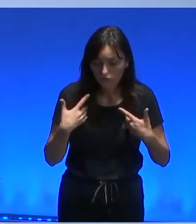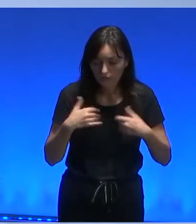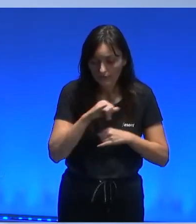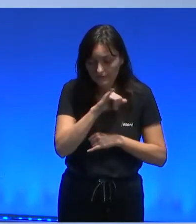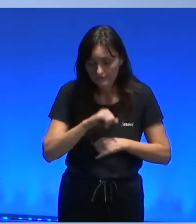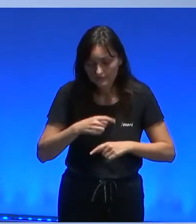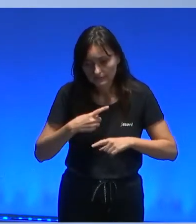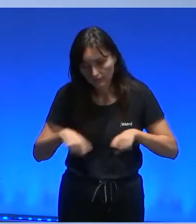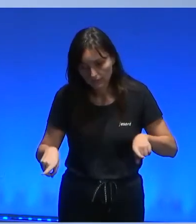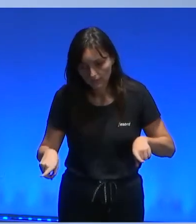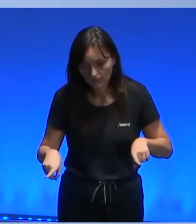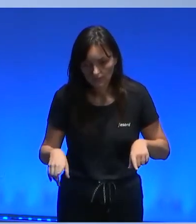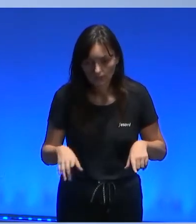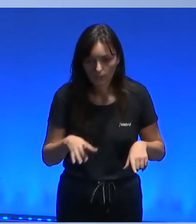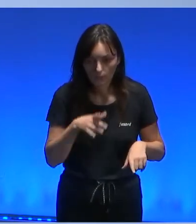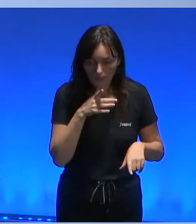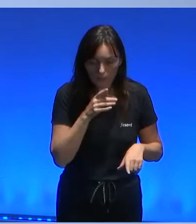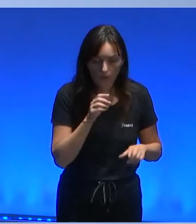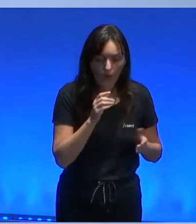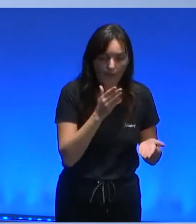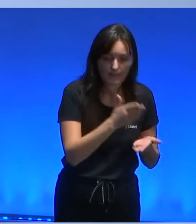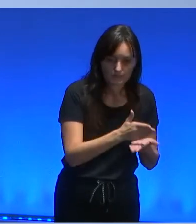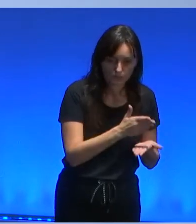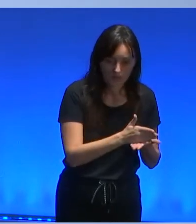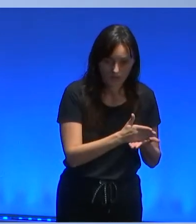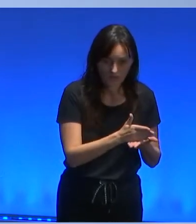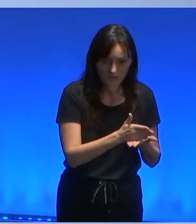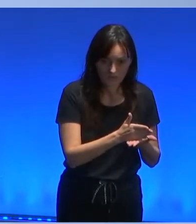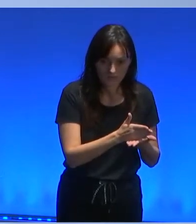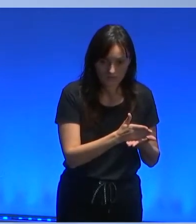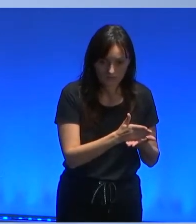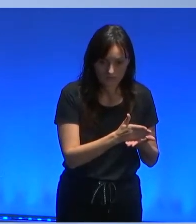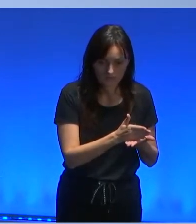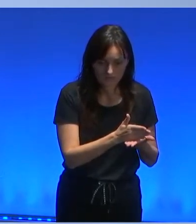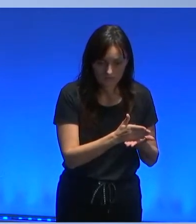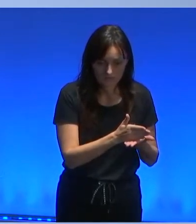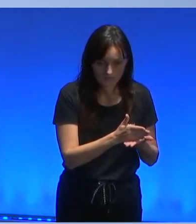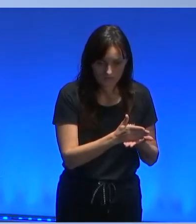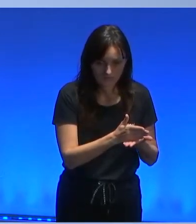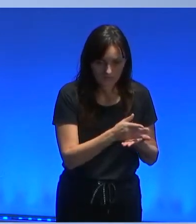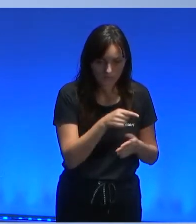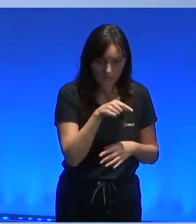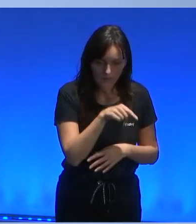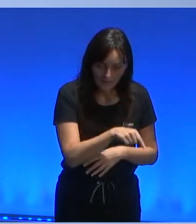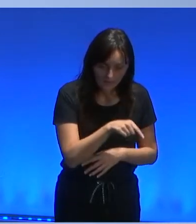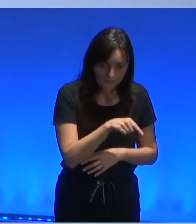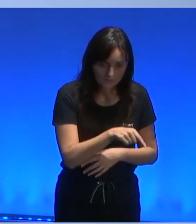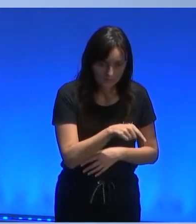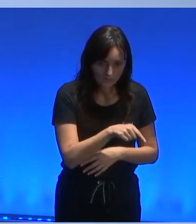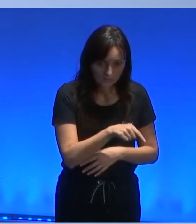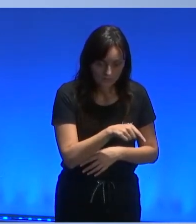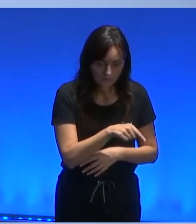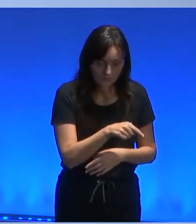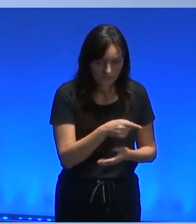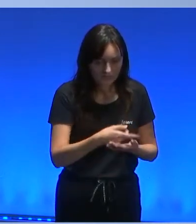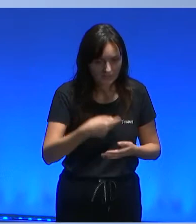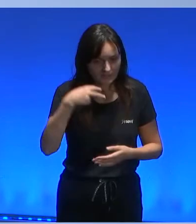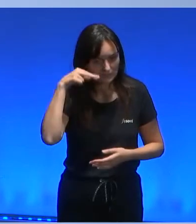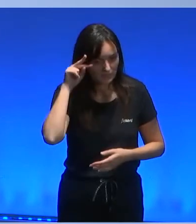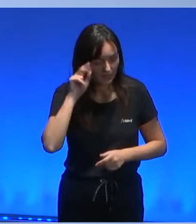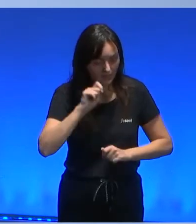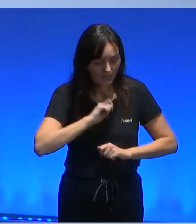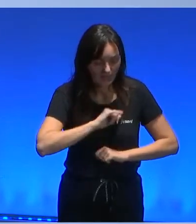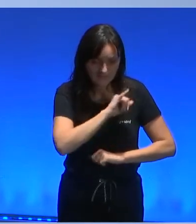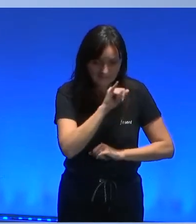ejemplo, la escuela. La escuela puede, frecuentemente, es una experiencia de